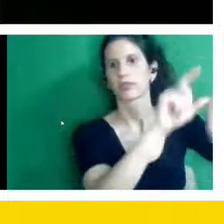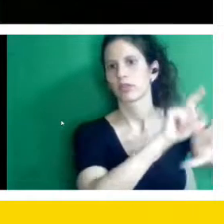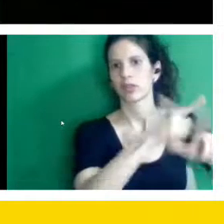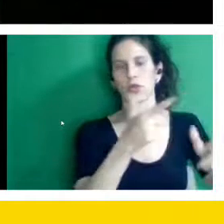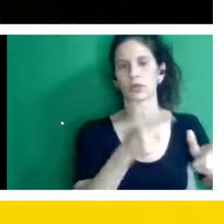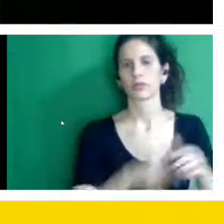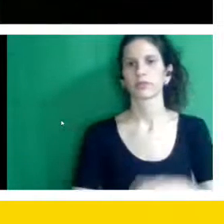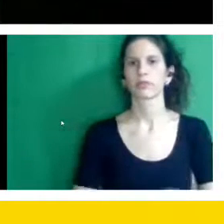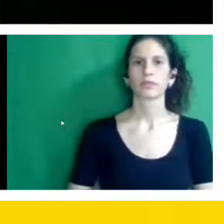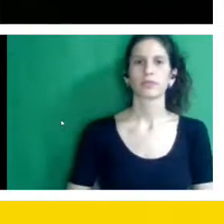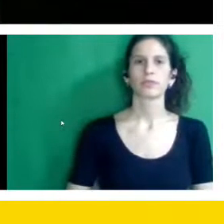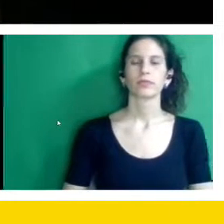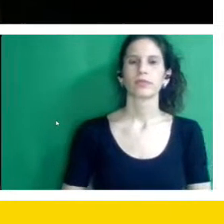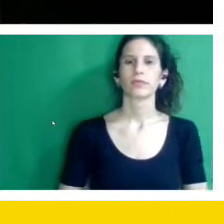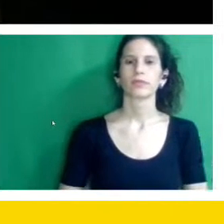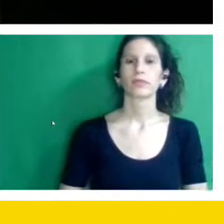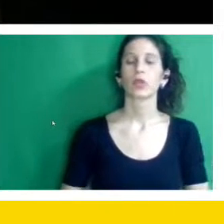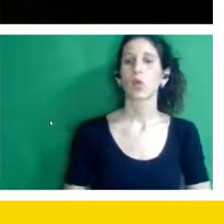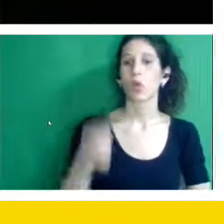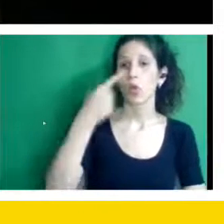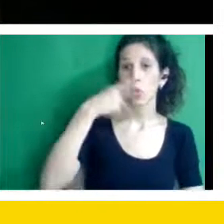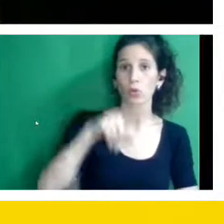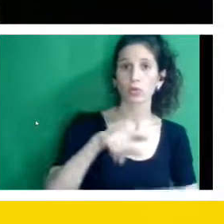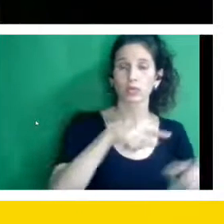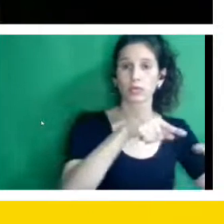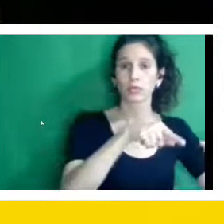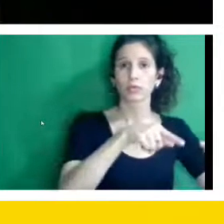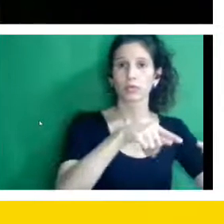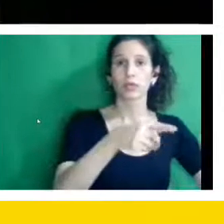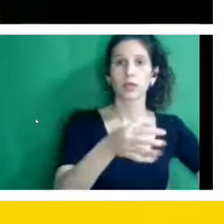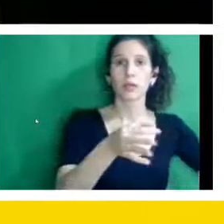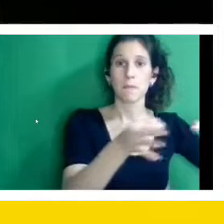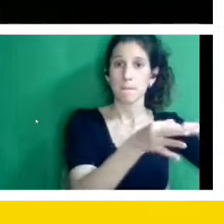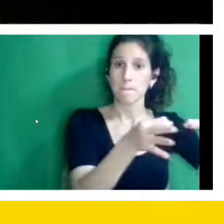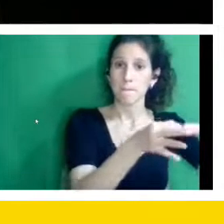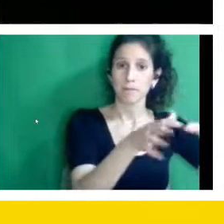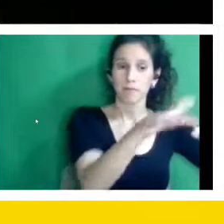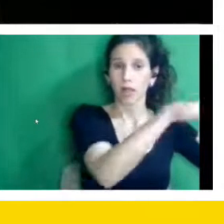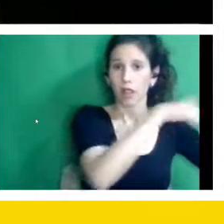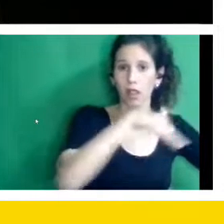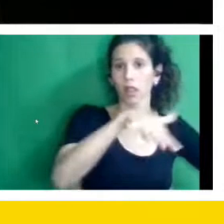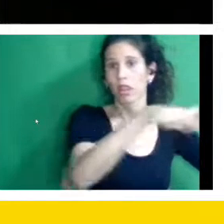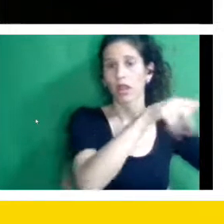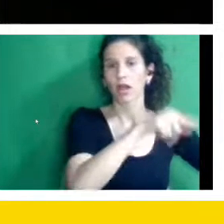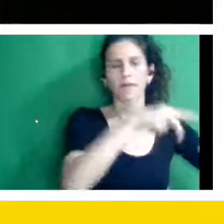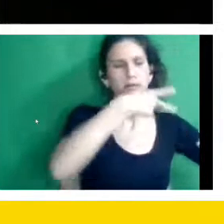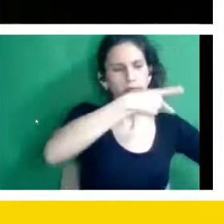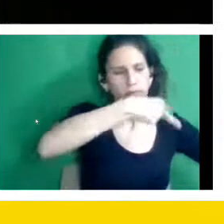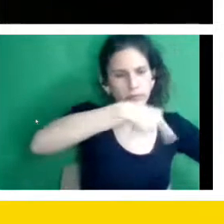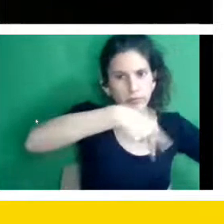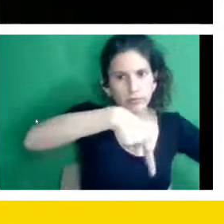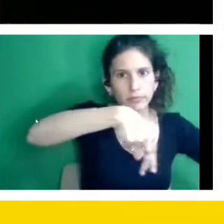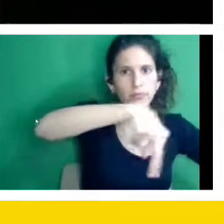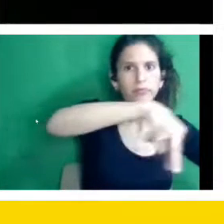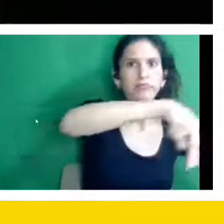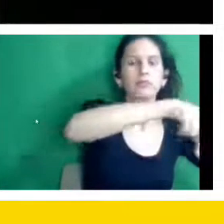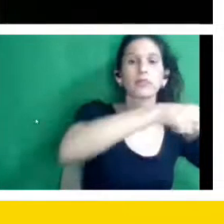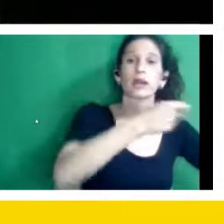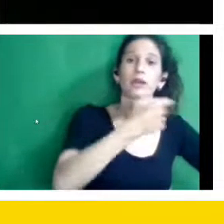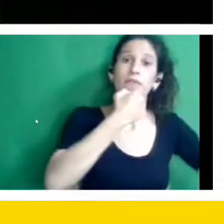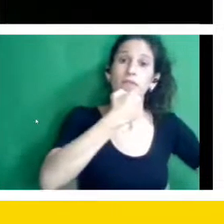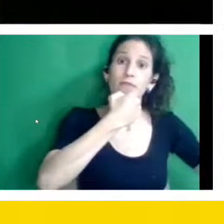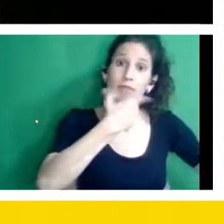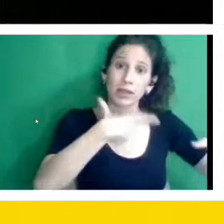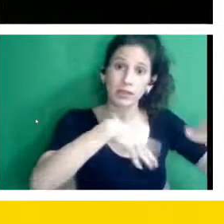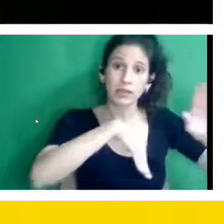recorrible, porque plantea una situación de recorrida que uno llega y el mismo monumento te va llevando, pero